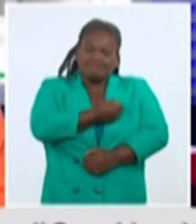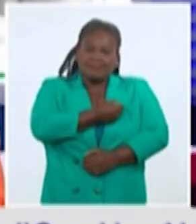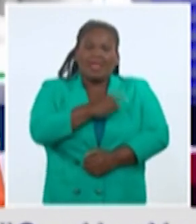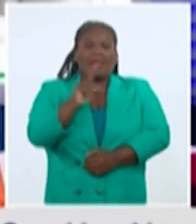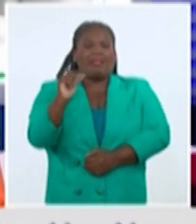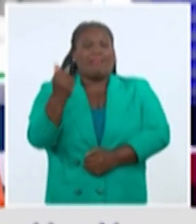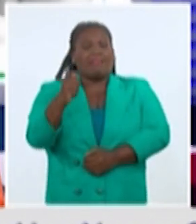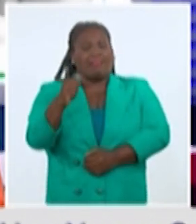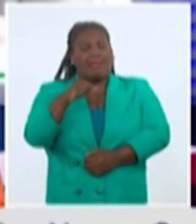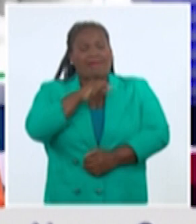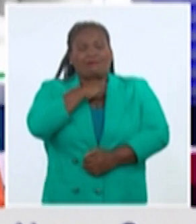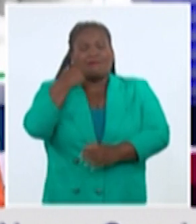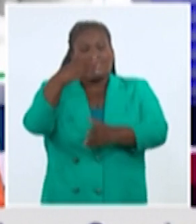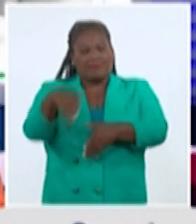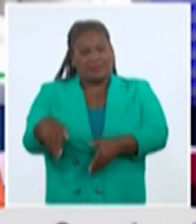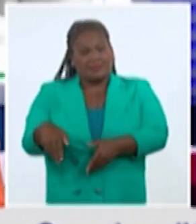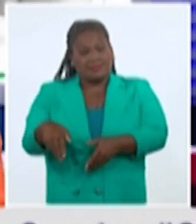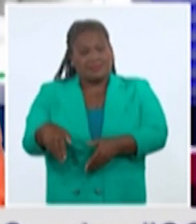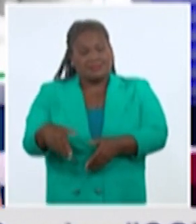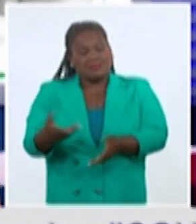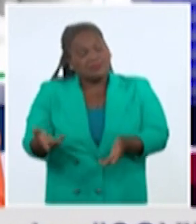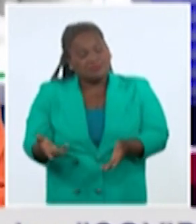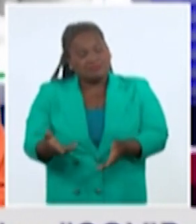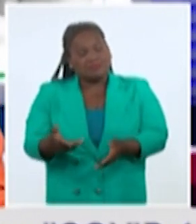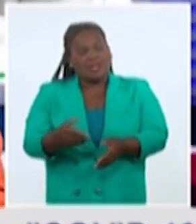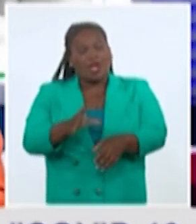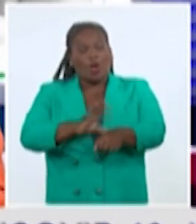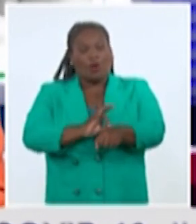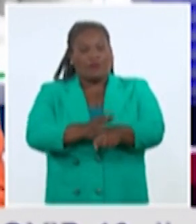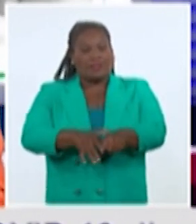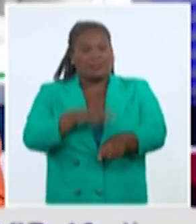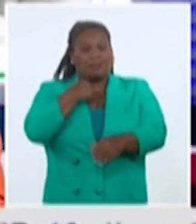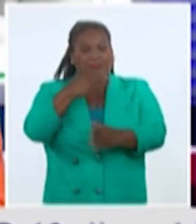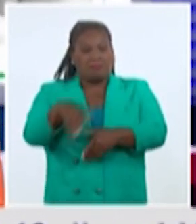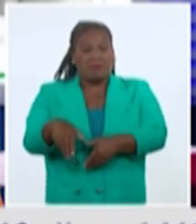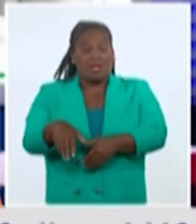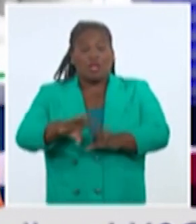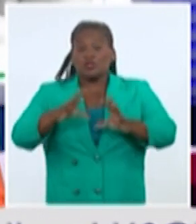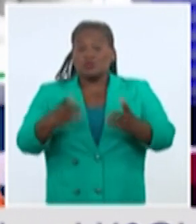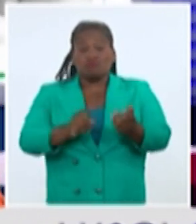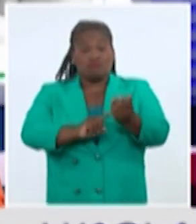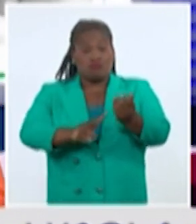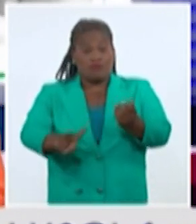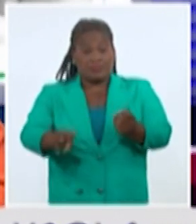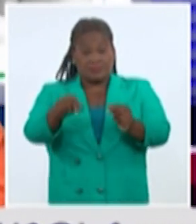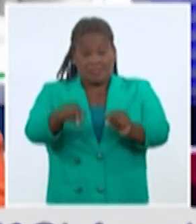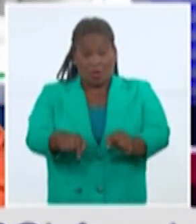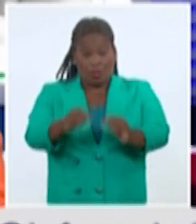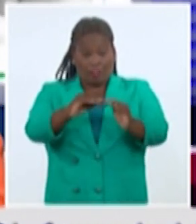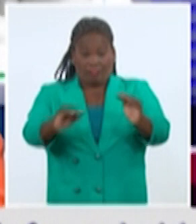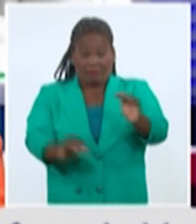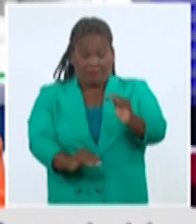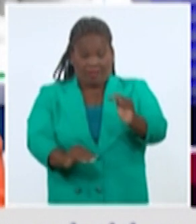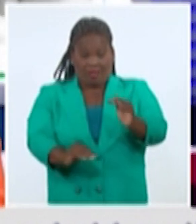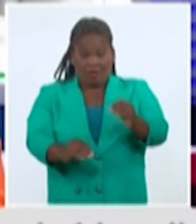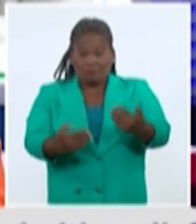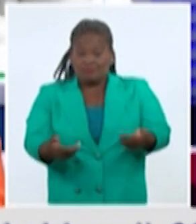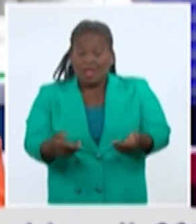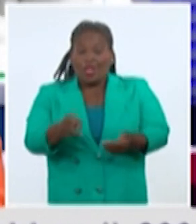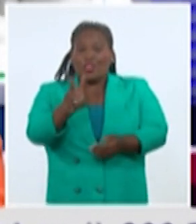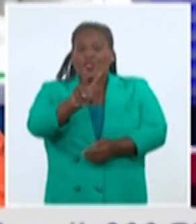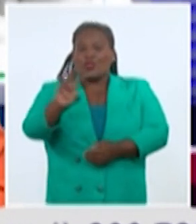fallecidos como consecuencia de la enfermedad. Todas las provincias cubanas en esta jornada por debajo de los 200